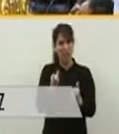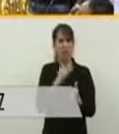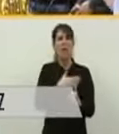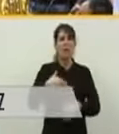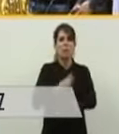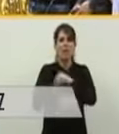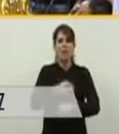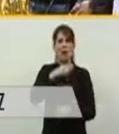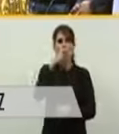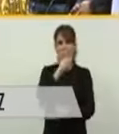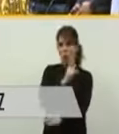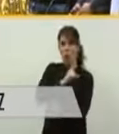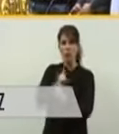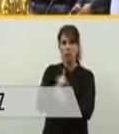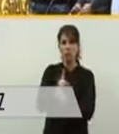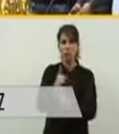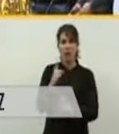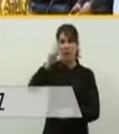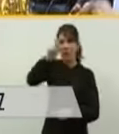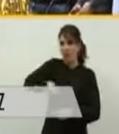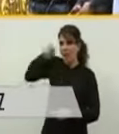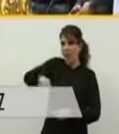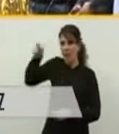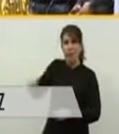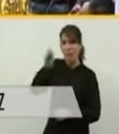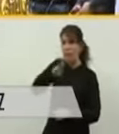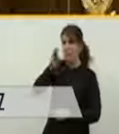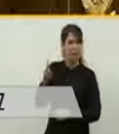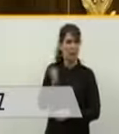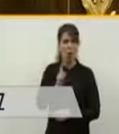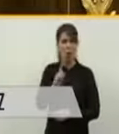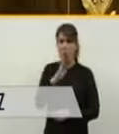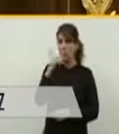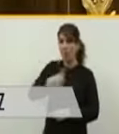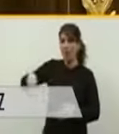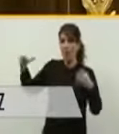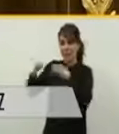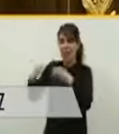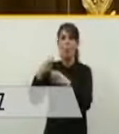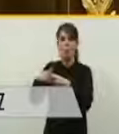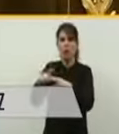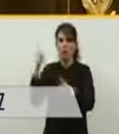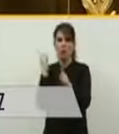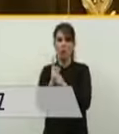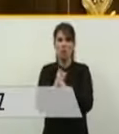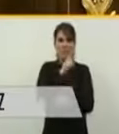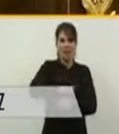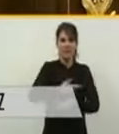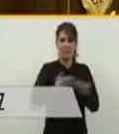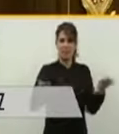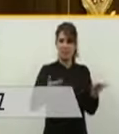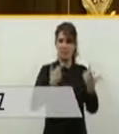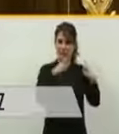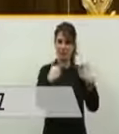nada en contra de cada uno de los individuos que se sientan en esa bancada, sino porque hacen políticas en contra de las clases populares. Y nosotros no vivimos en el reino